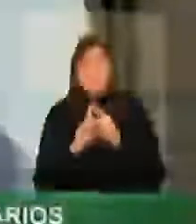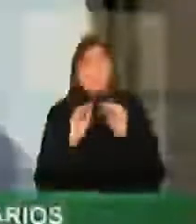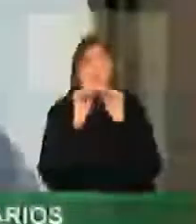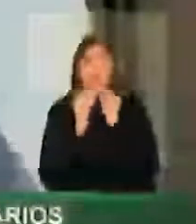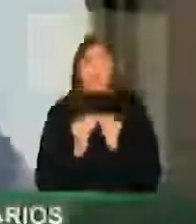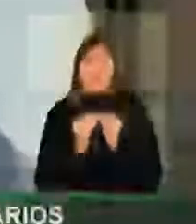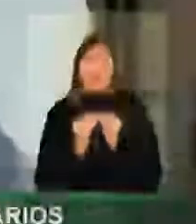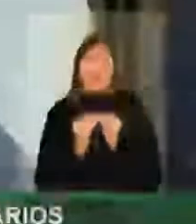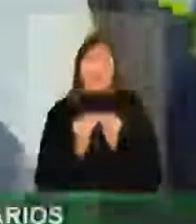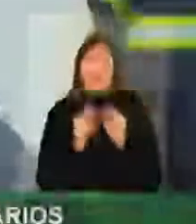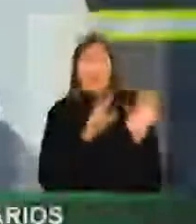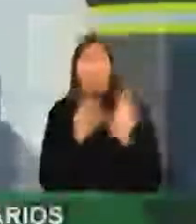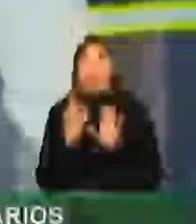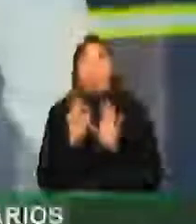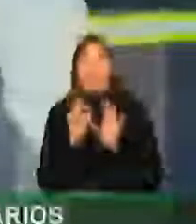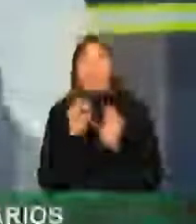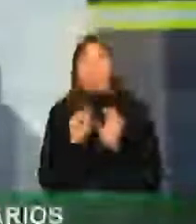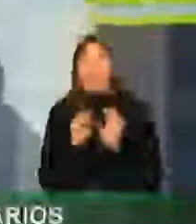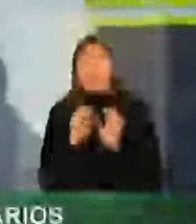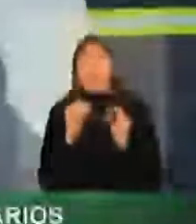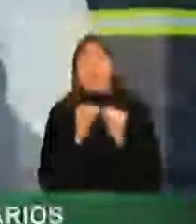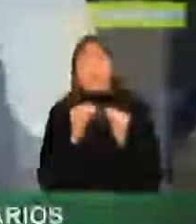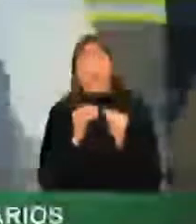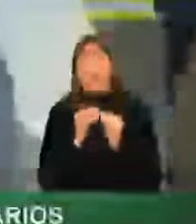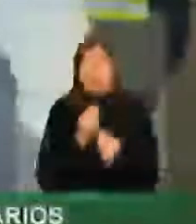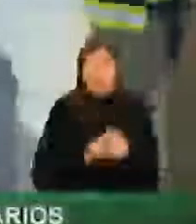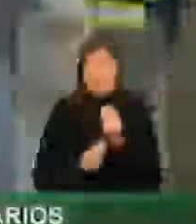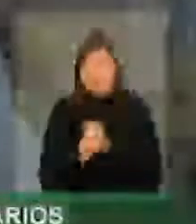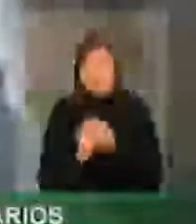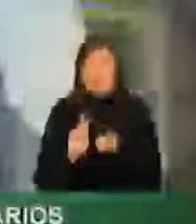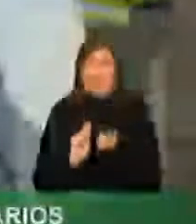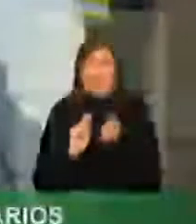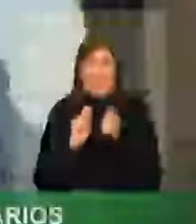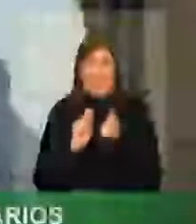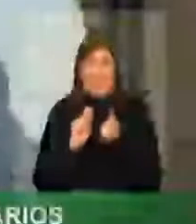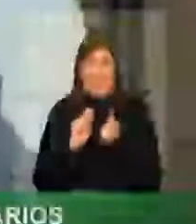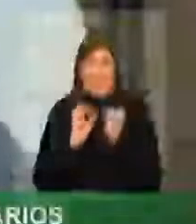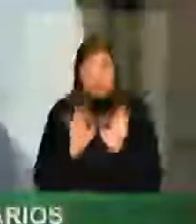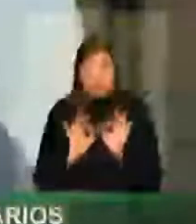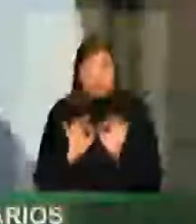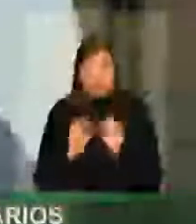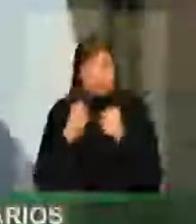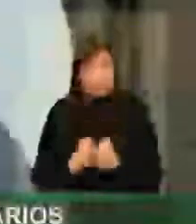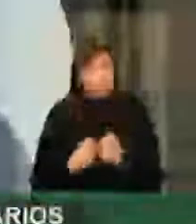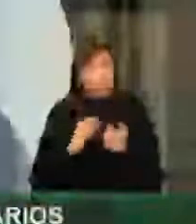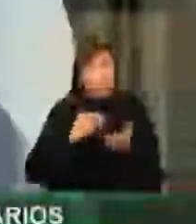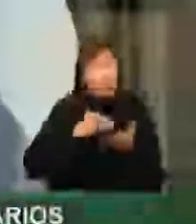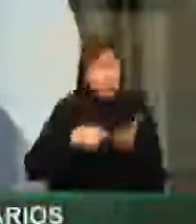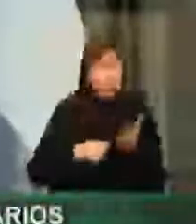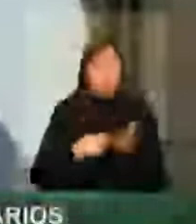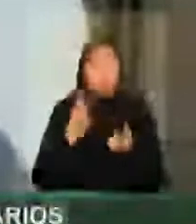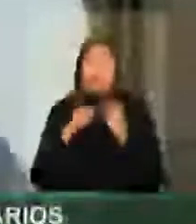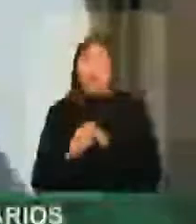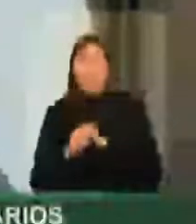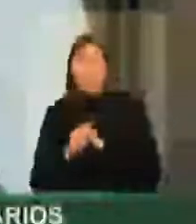de 800 compañeros y eso finalmente se trancó y nadie tiene claro por qué. ¿Por qué en algunas empresas sí, por qué en otras no? No